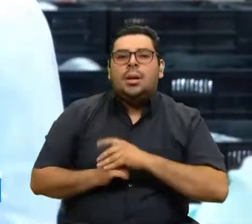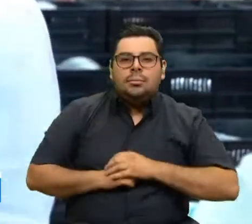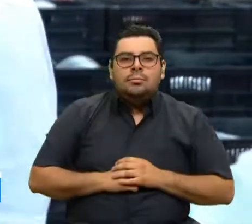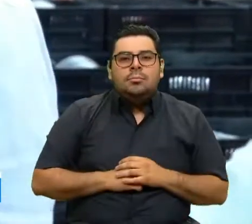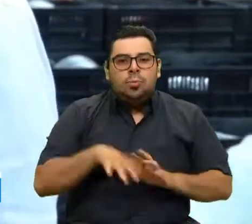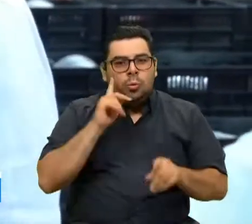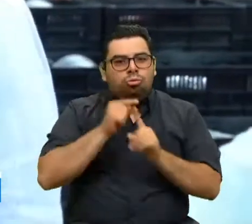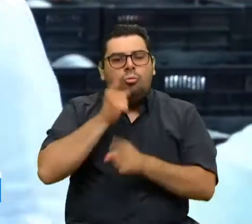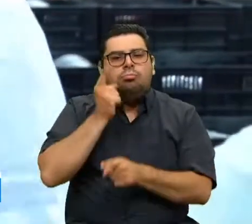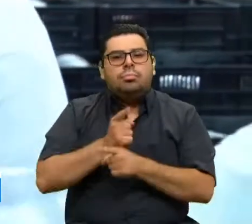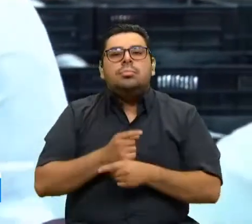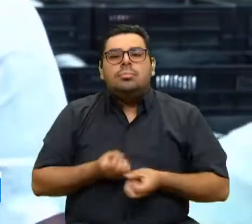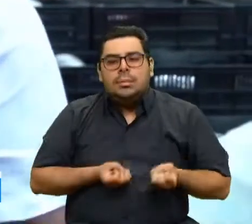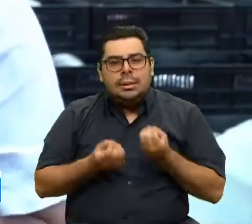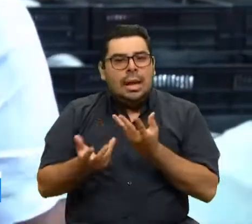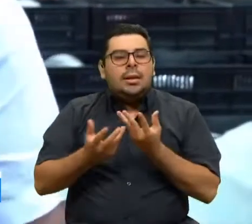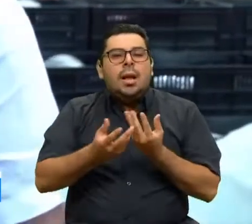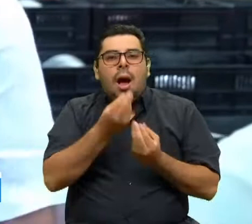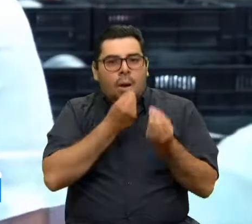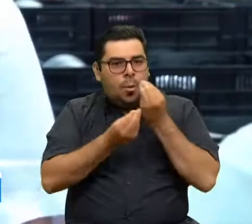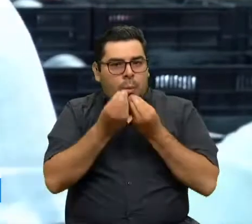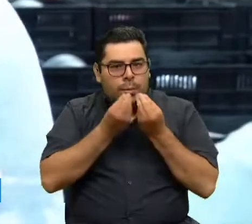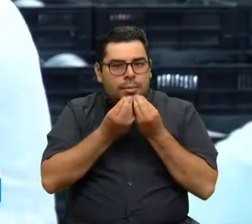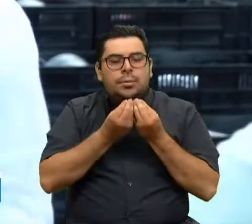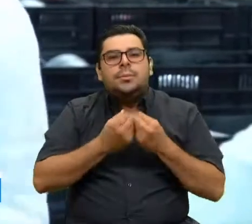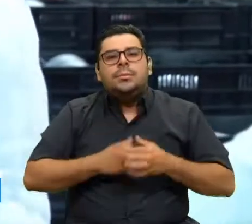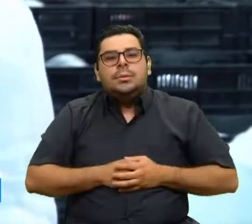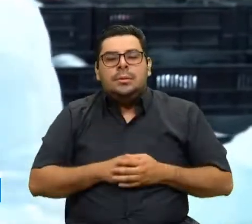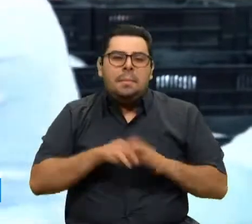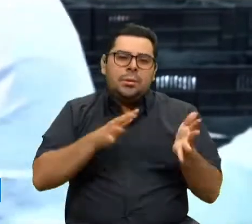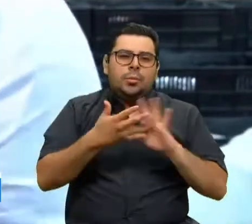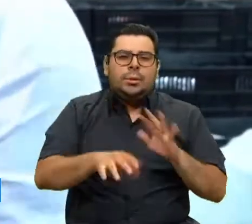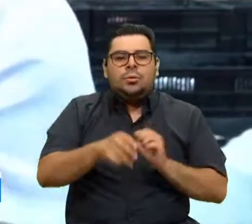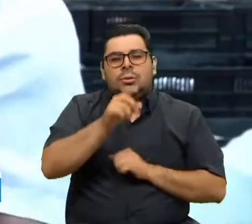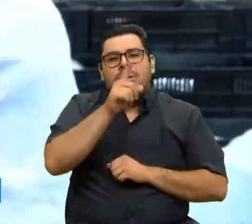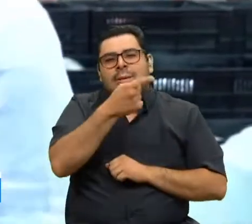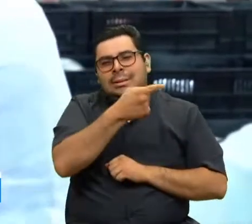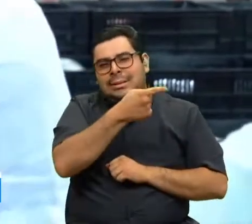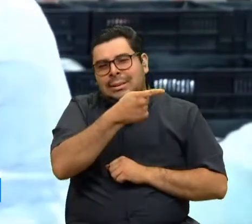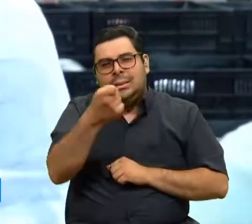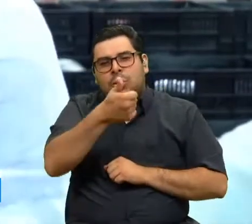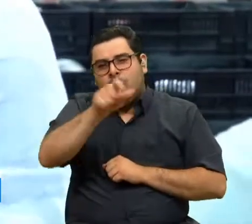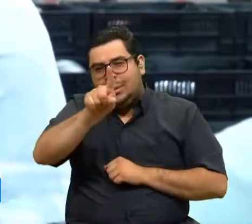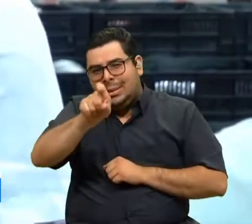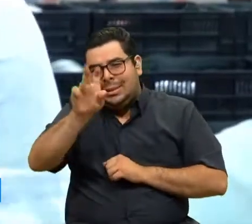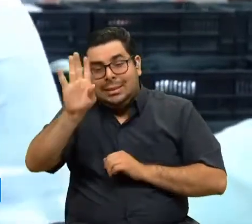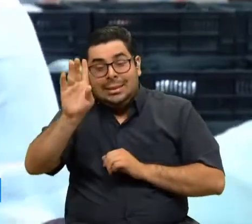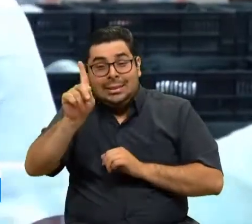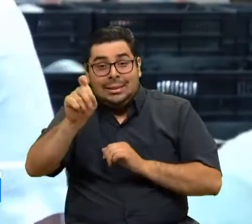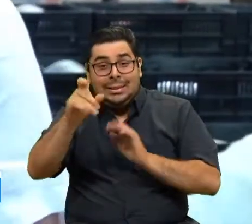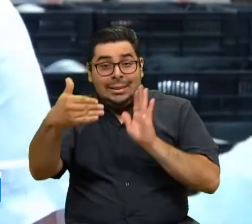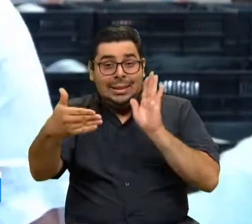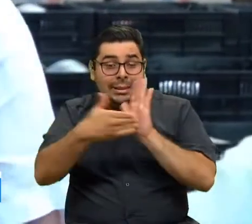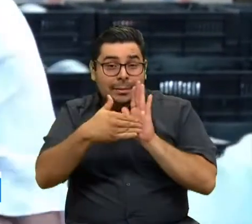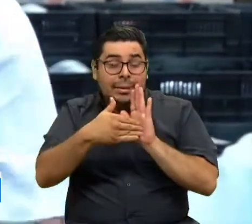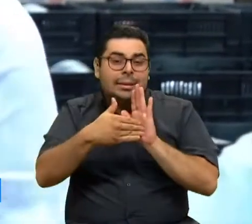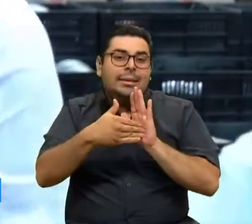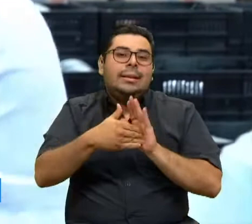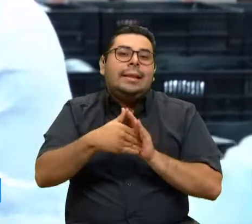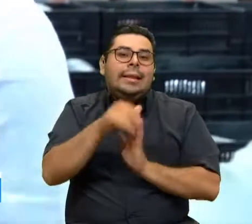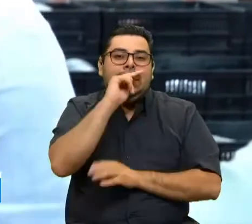complemento alimentario a más de 116 mil niños. Resaltar que tenemos una cobertura